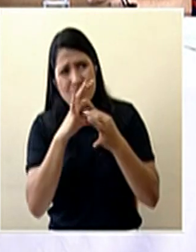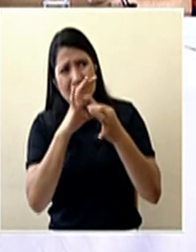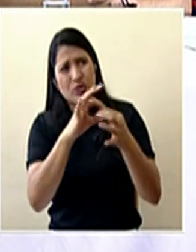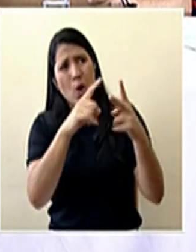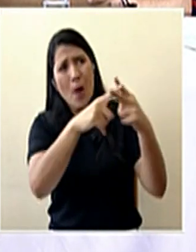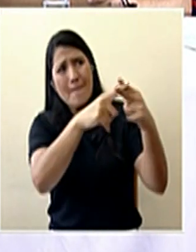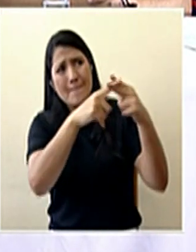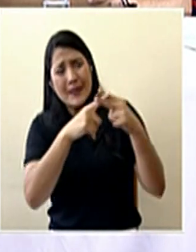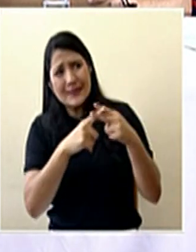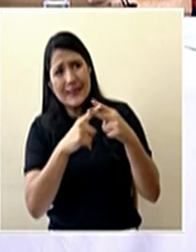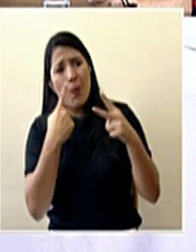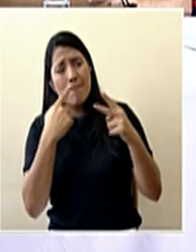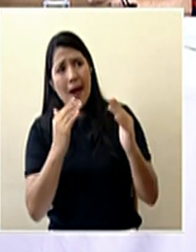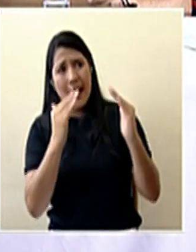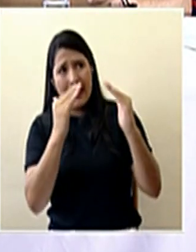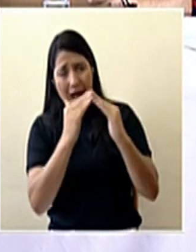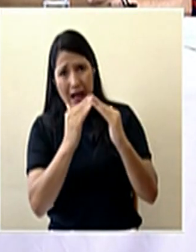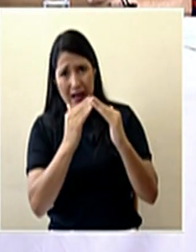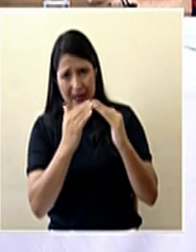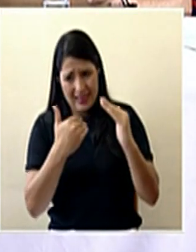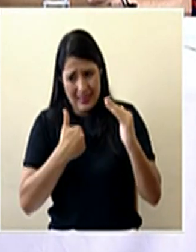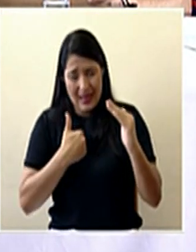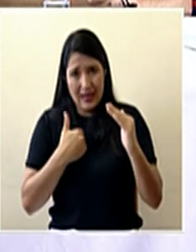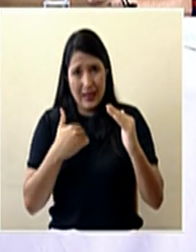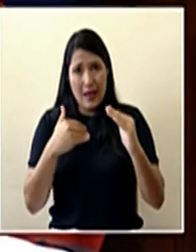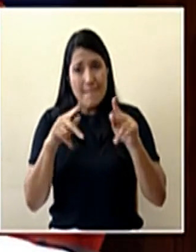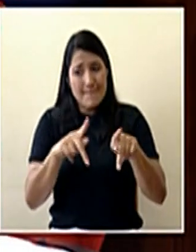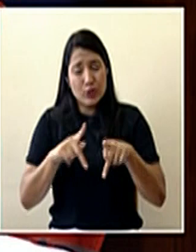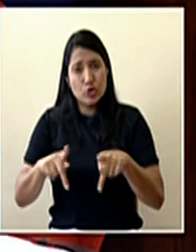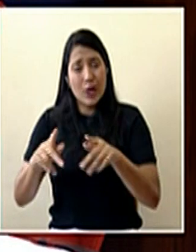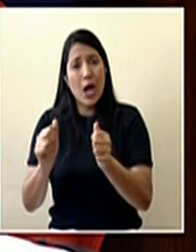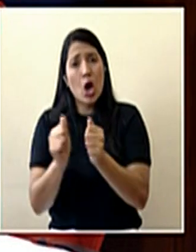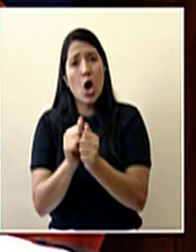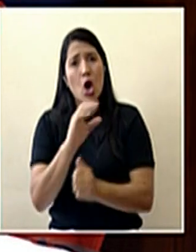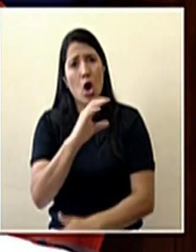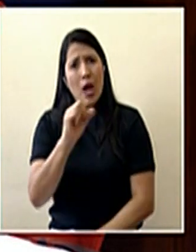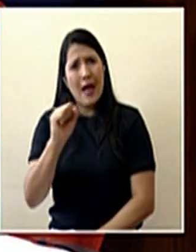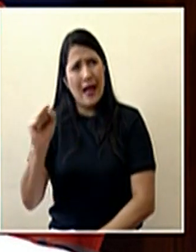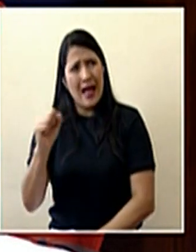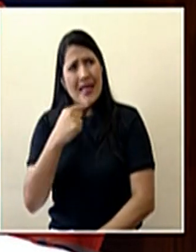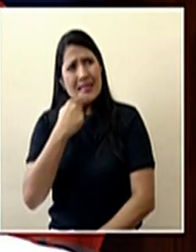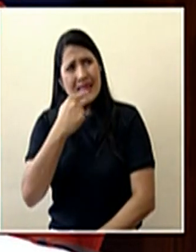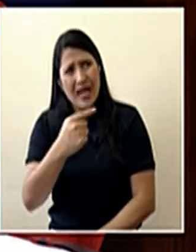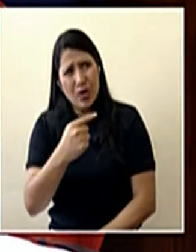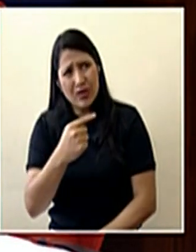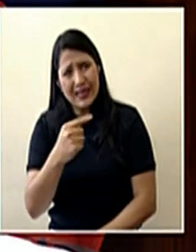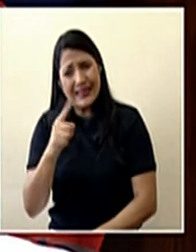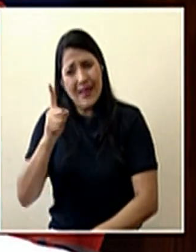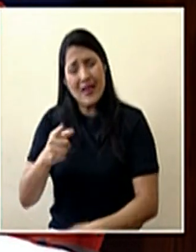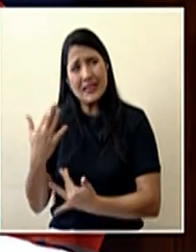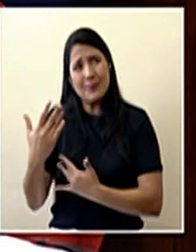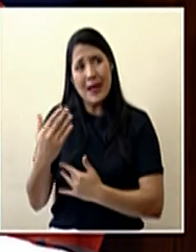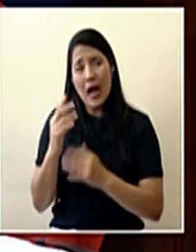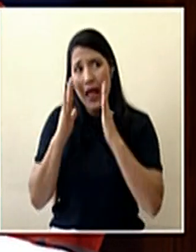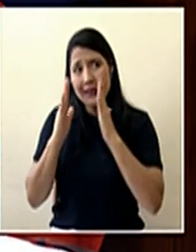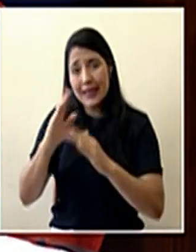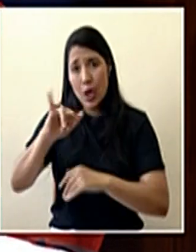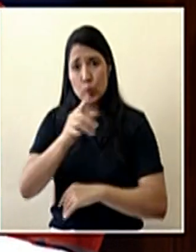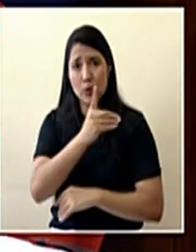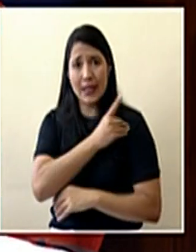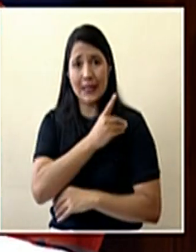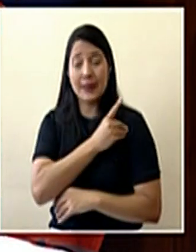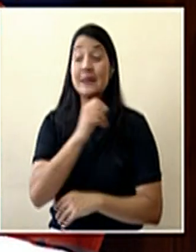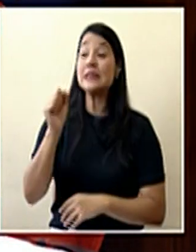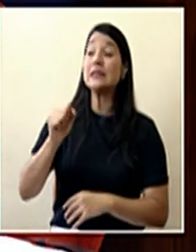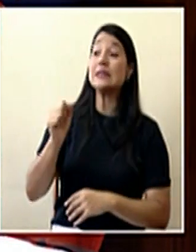tienen deuda con la Caja, que la semana pasada se indicó que hoy se iba a ver en sesión extraordinaria de Junta Directiva. Sí, de hecho la Junta Directiva hoy